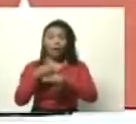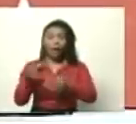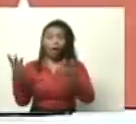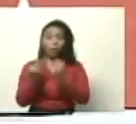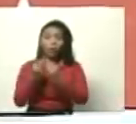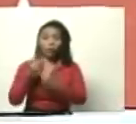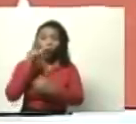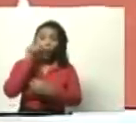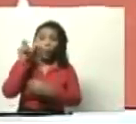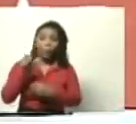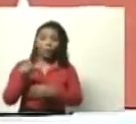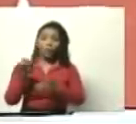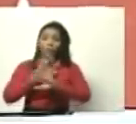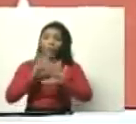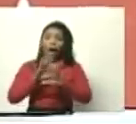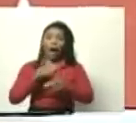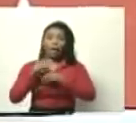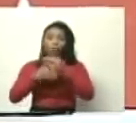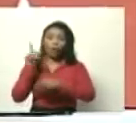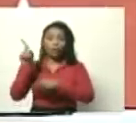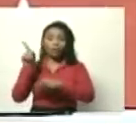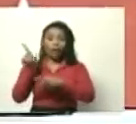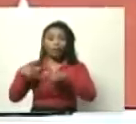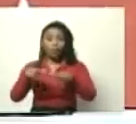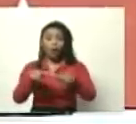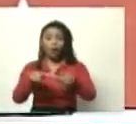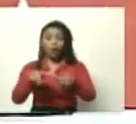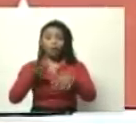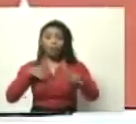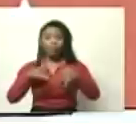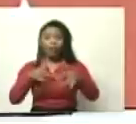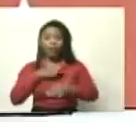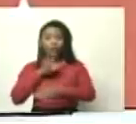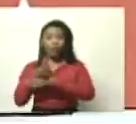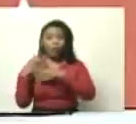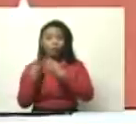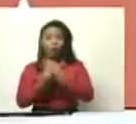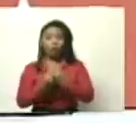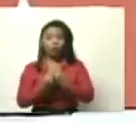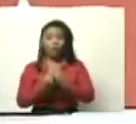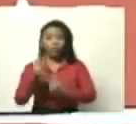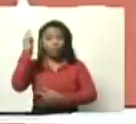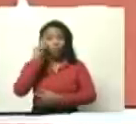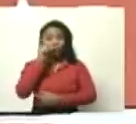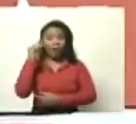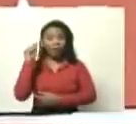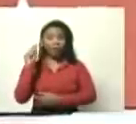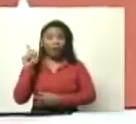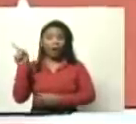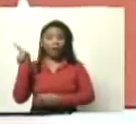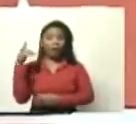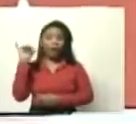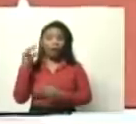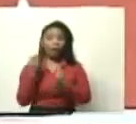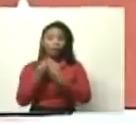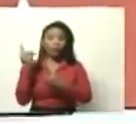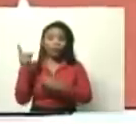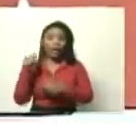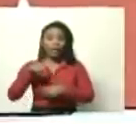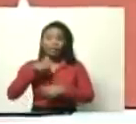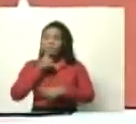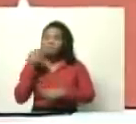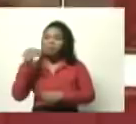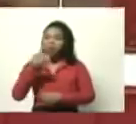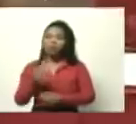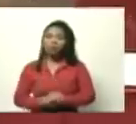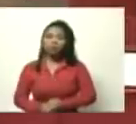compañero Ricardo Molina, ya estuvo allá en el sitio de los hechos y fueron y lo acompañaron, la diputada Eirimar estaba allí, ¿quién más está aquí de los...?